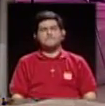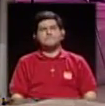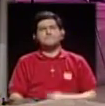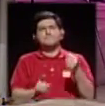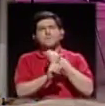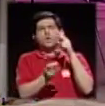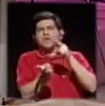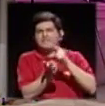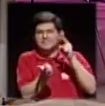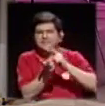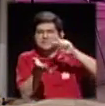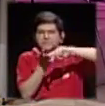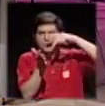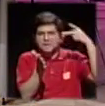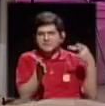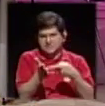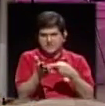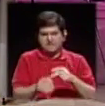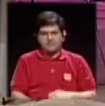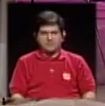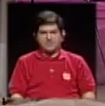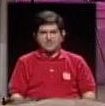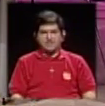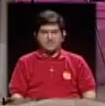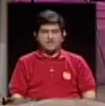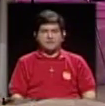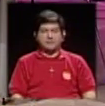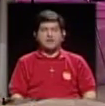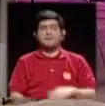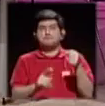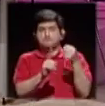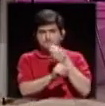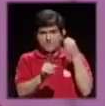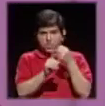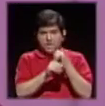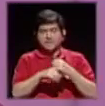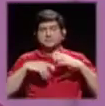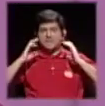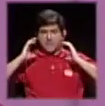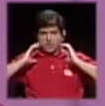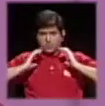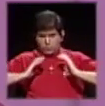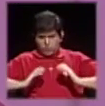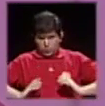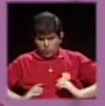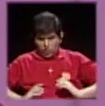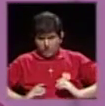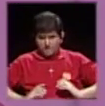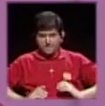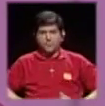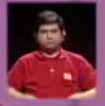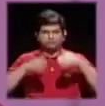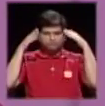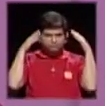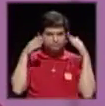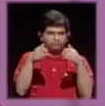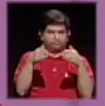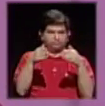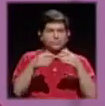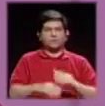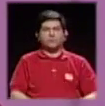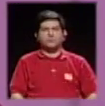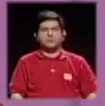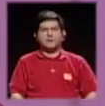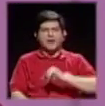sexual nos referiríamos a aquella en la que el cuerpo está contemplado